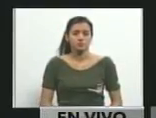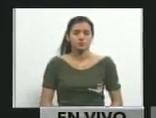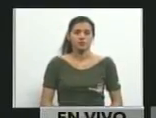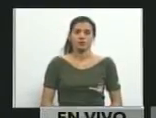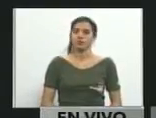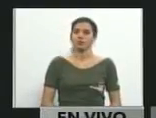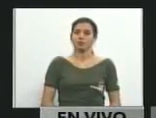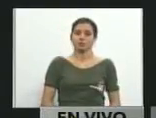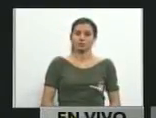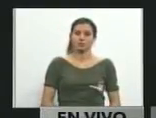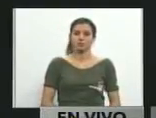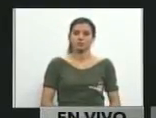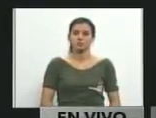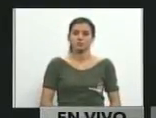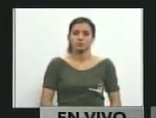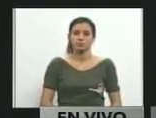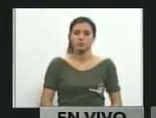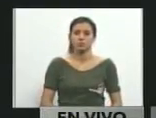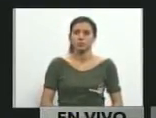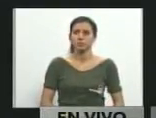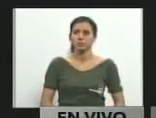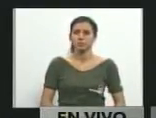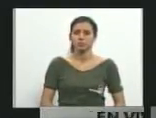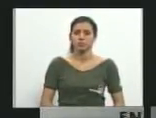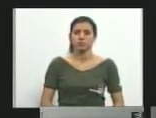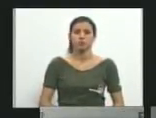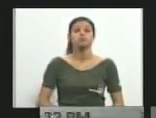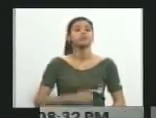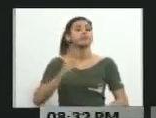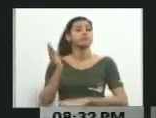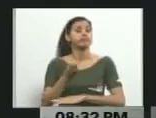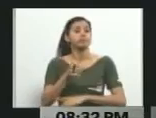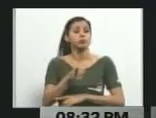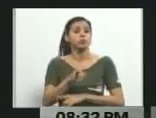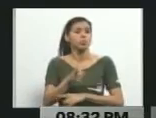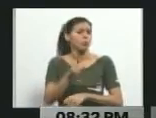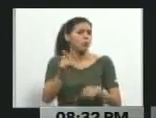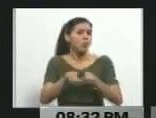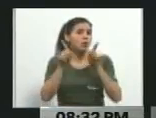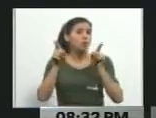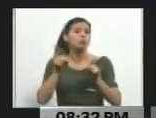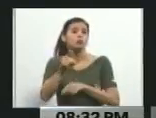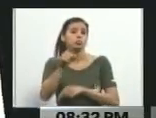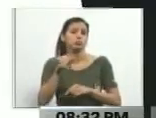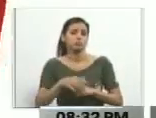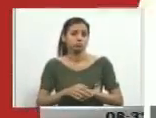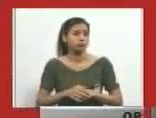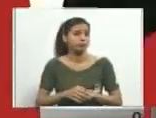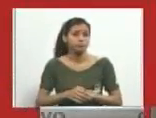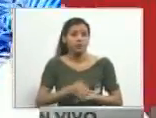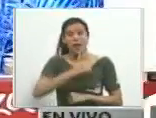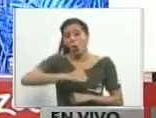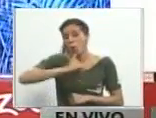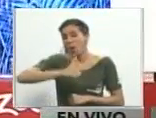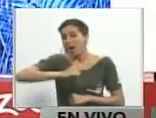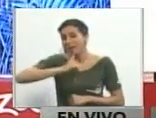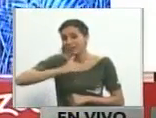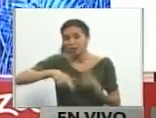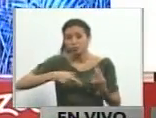Tu mayor castigo, Florido, de tuyo y de todos los que son como tú, es que se van a tener que calar esta revolución